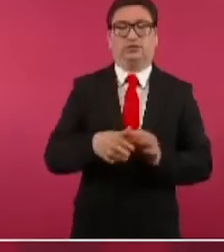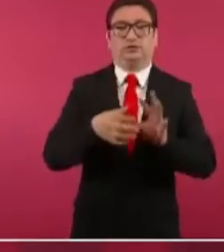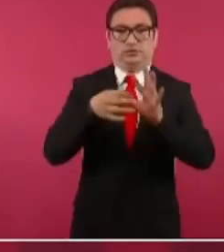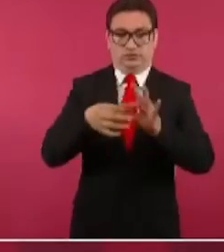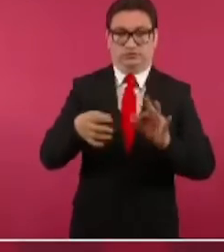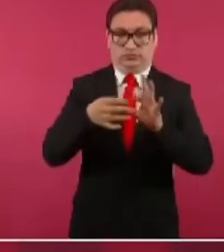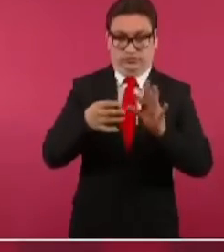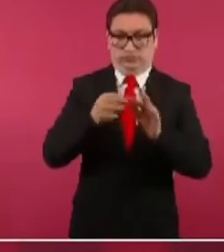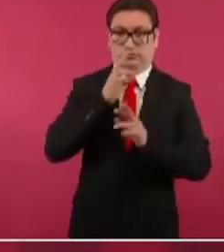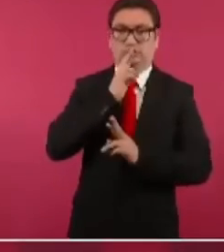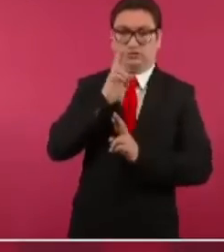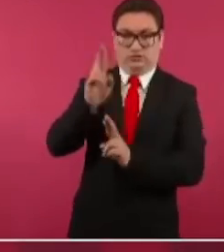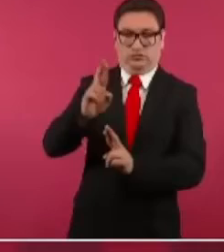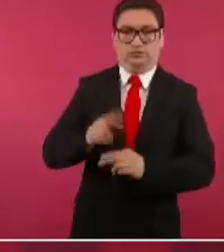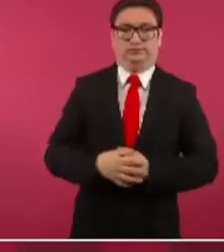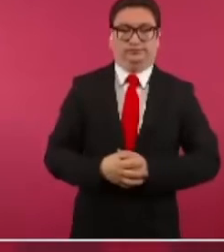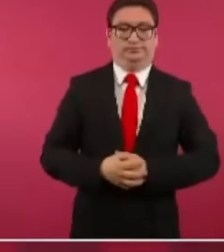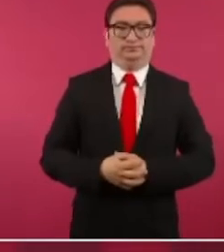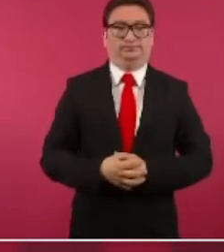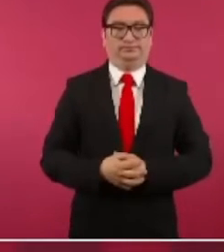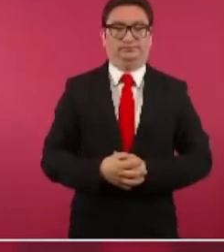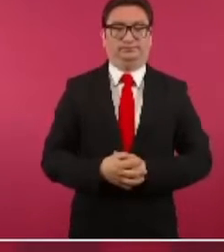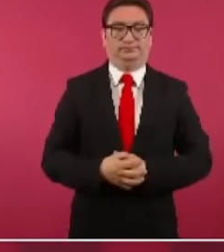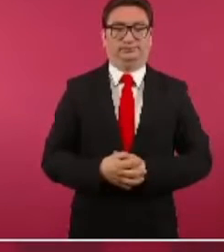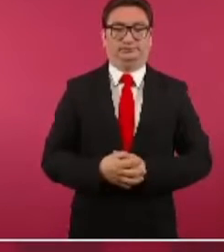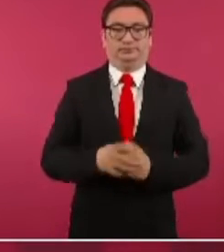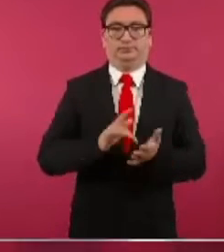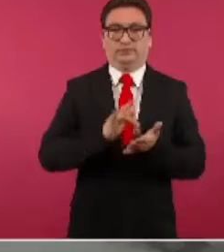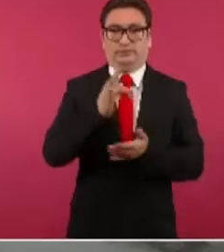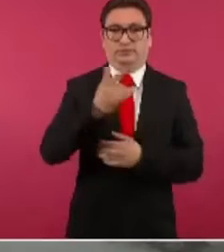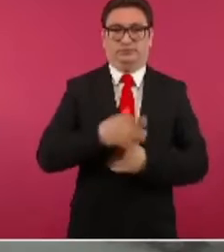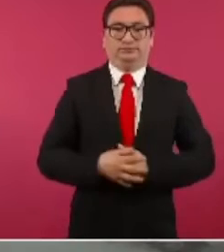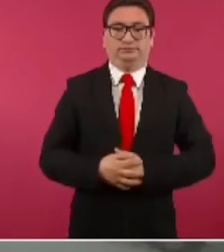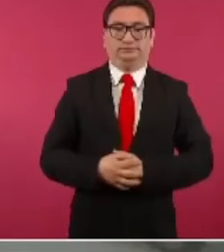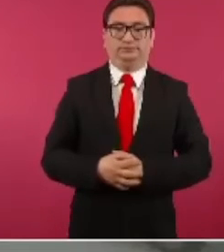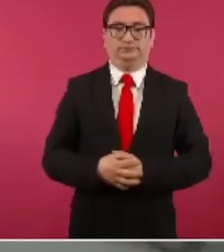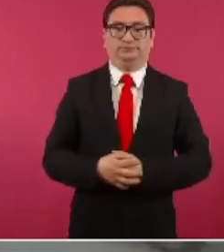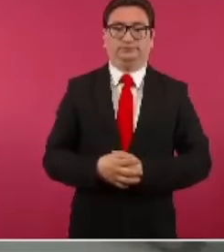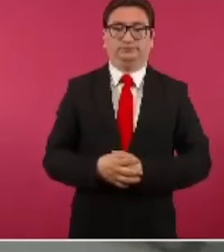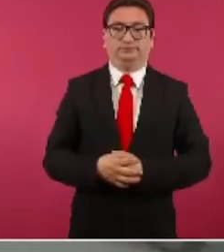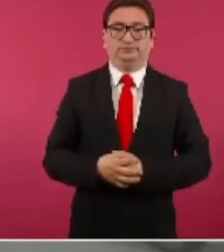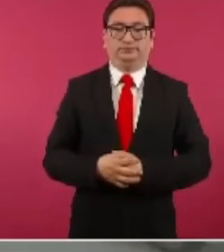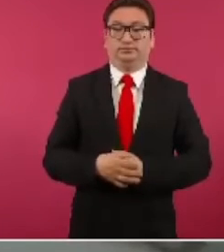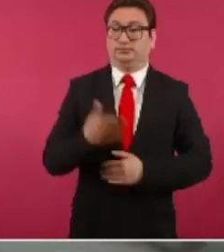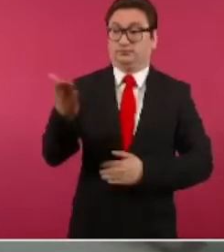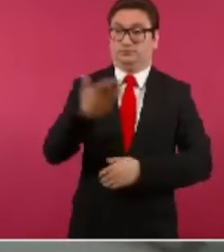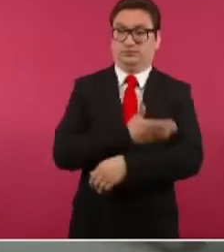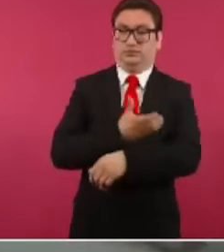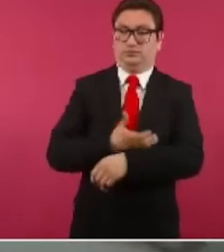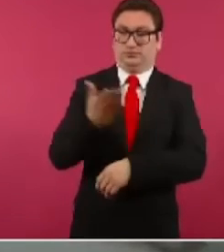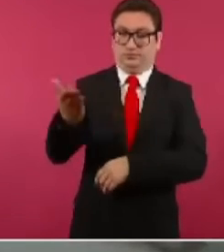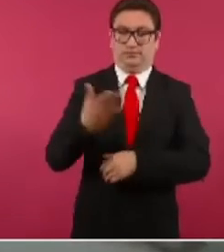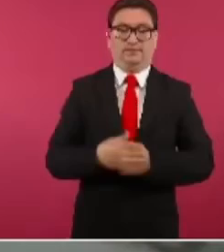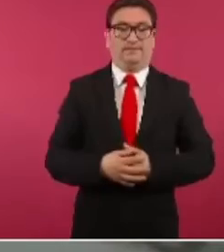una respuesta a tu planteamiento. Gracias. Sí. ¿La compañera?